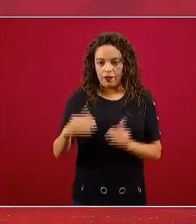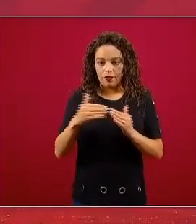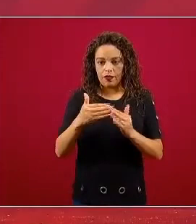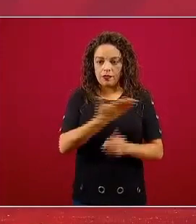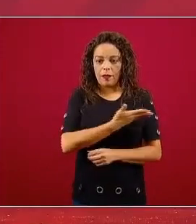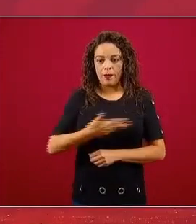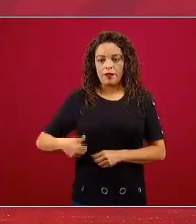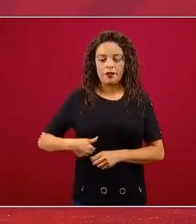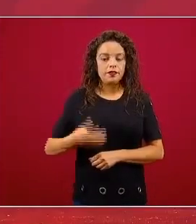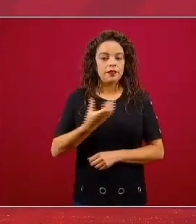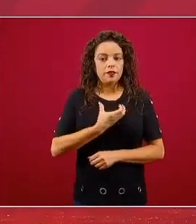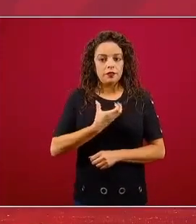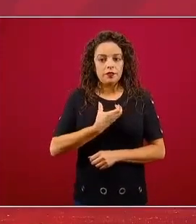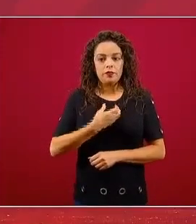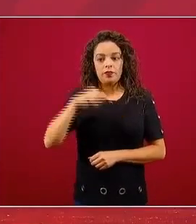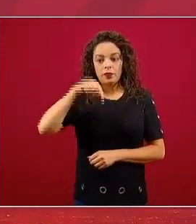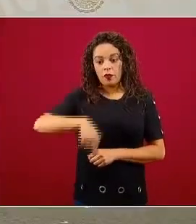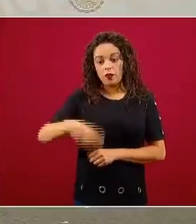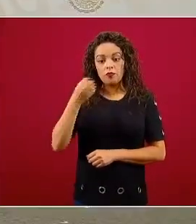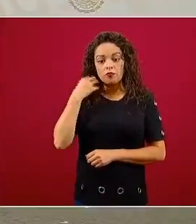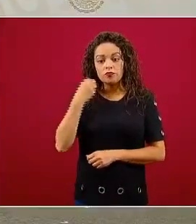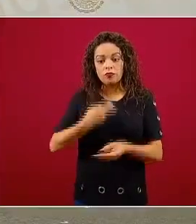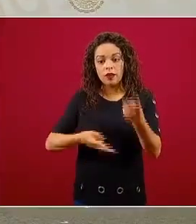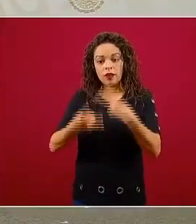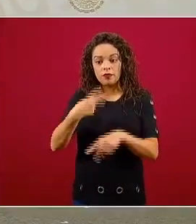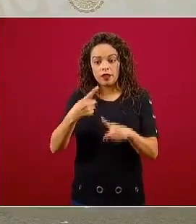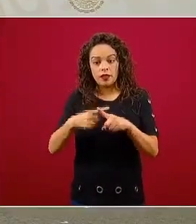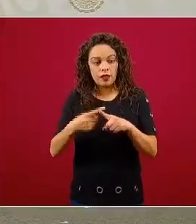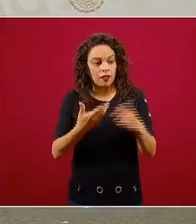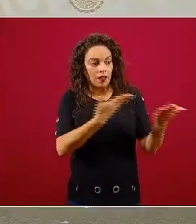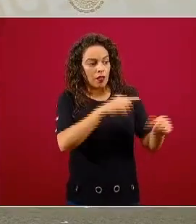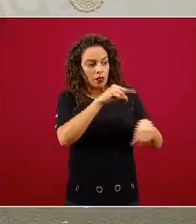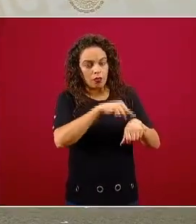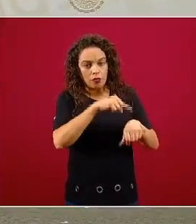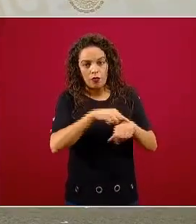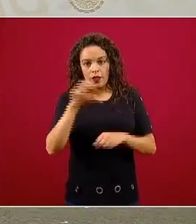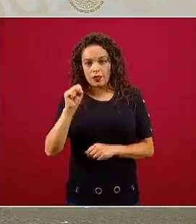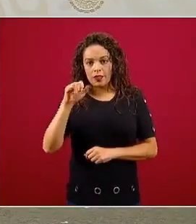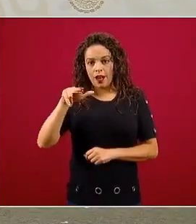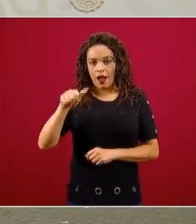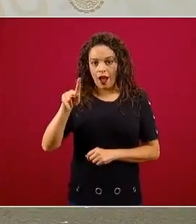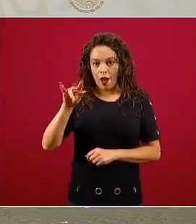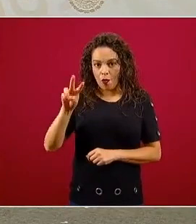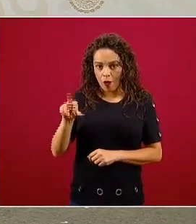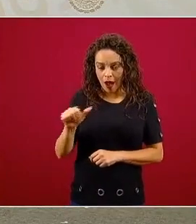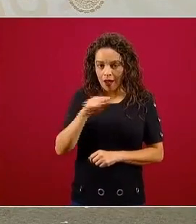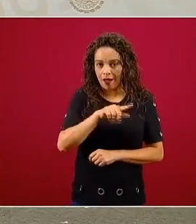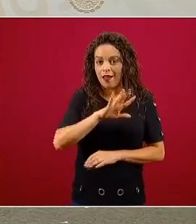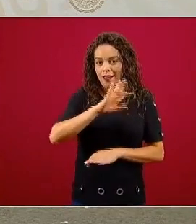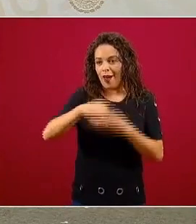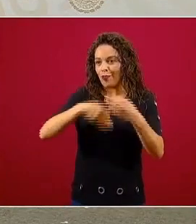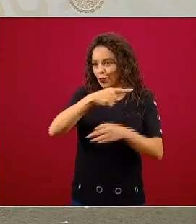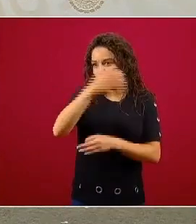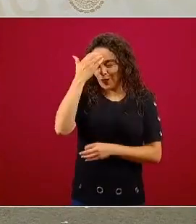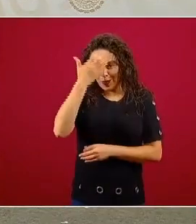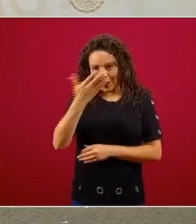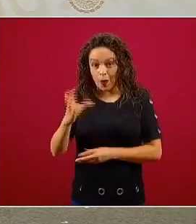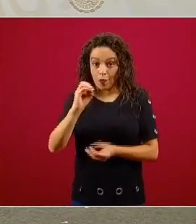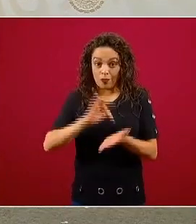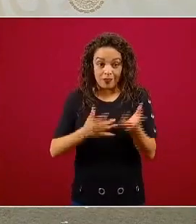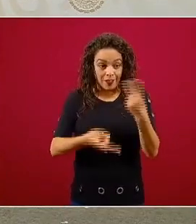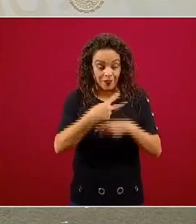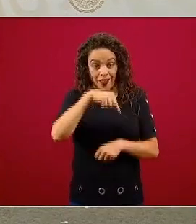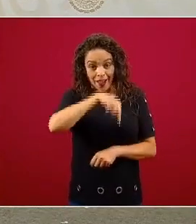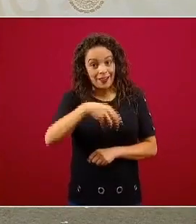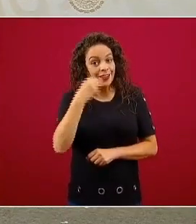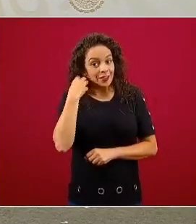esta conferencia vespertina el doctor Simón Cagua, a quien agradecemos su presencia. Ya es conocido de todos ustedes y de todas las personas también